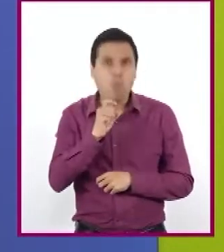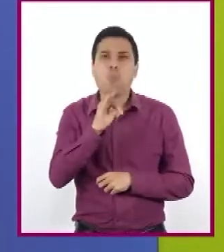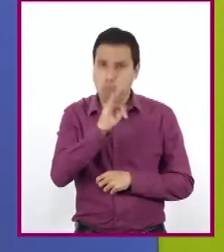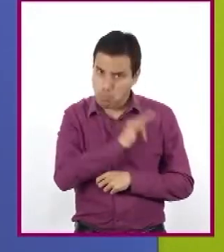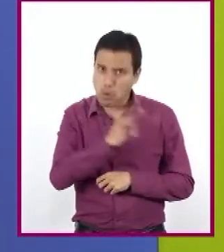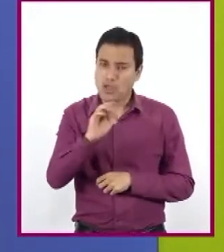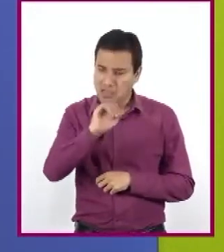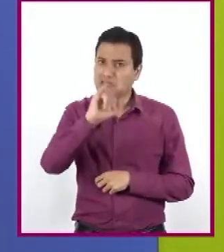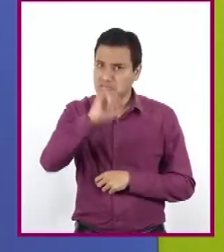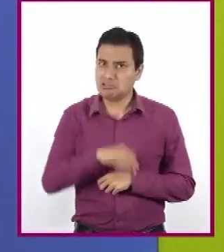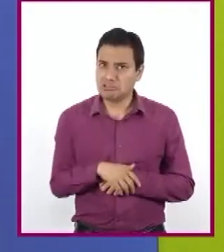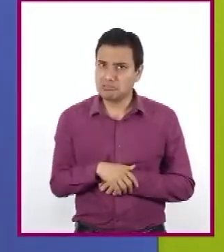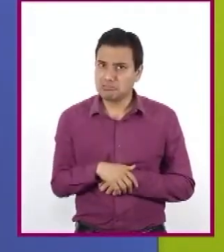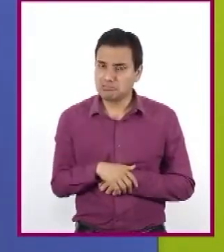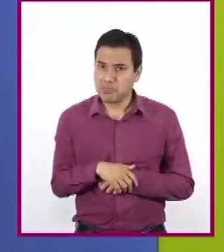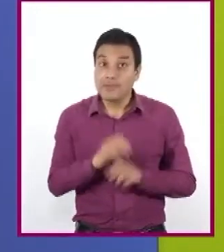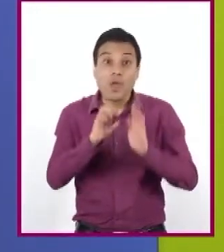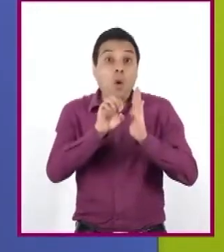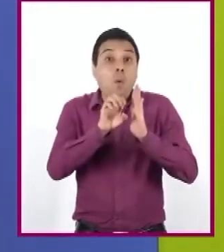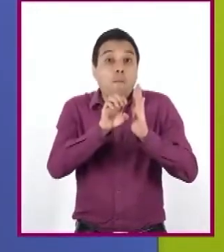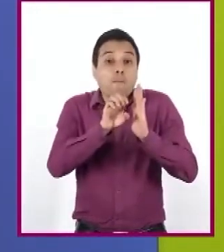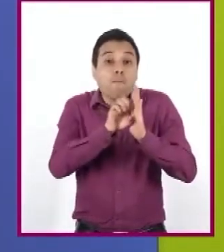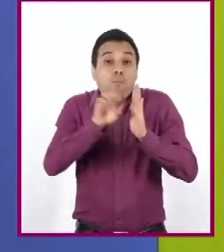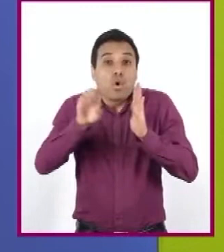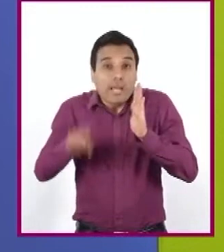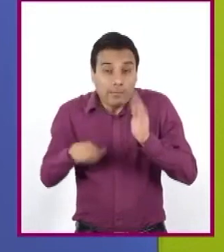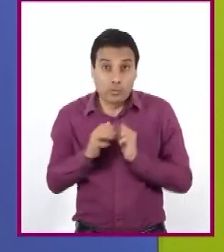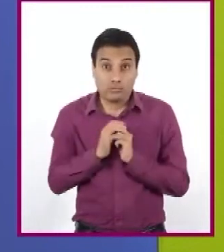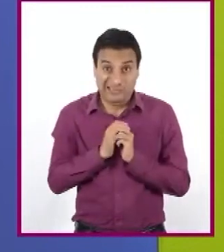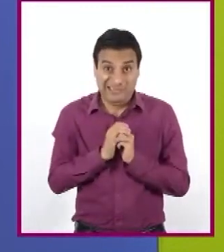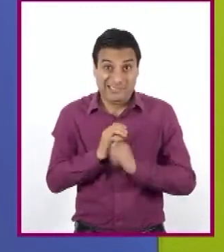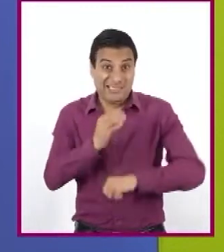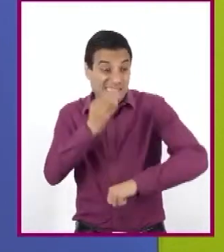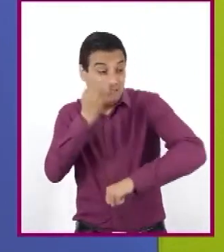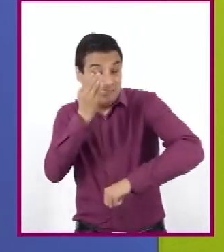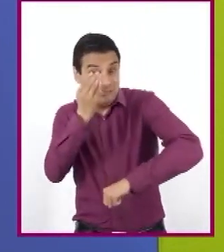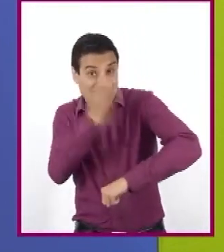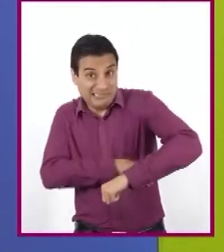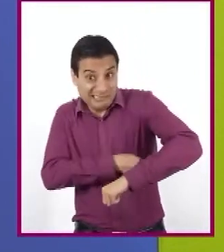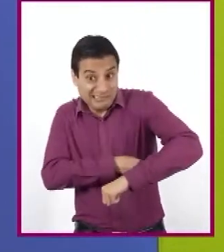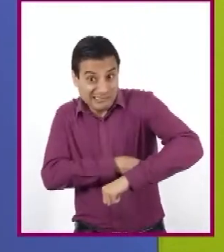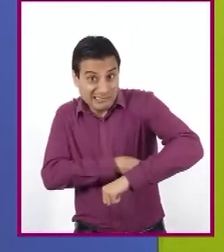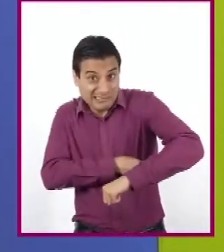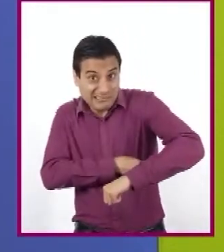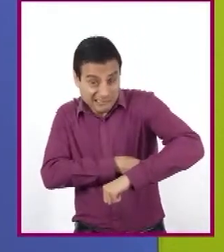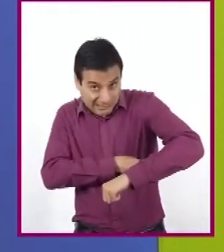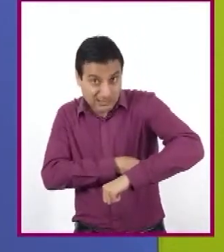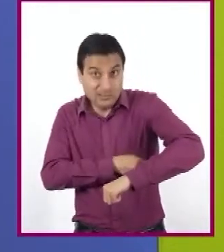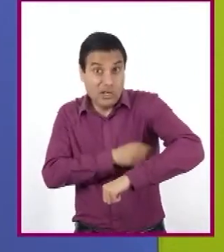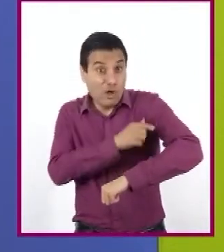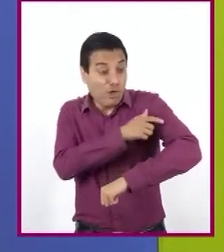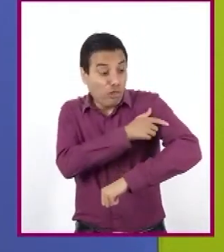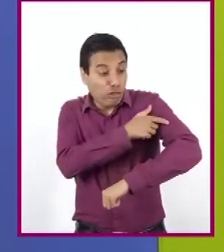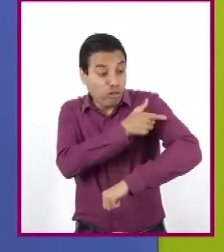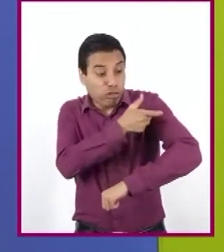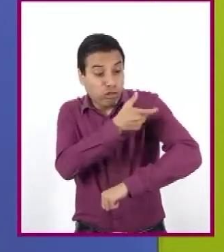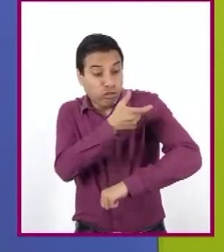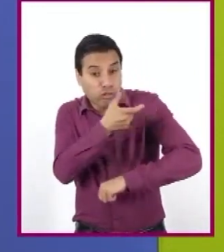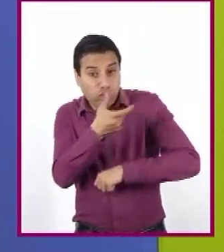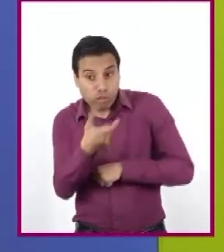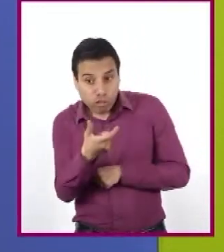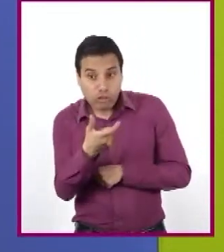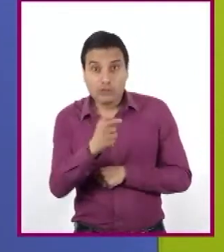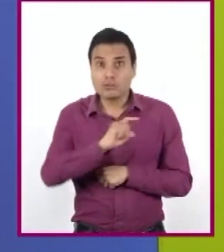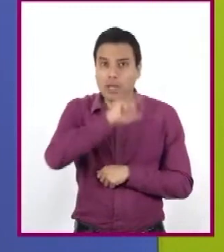si estos organismos pierden alguna de sus extremidades, tienen la extraordinaria capacidad de regenerar cualquier